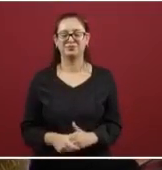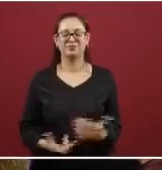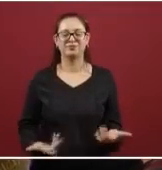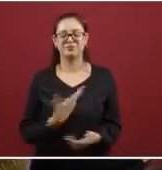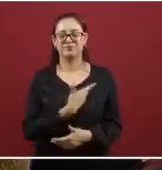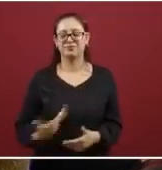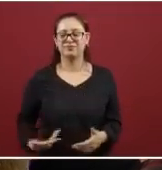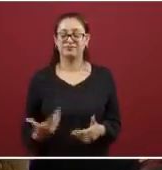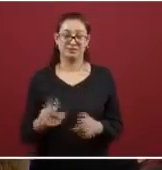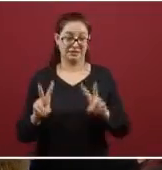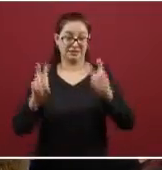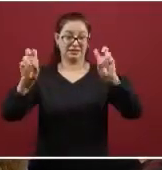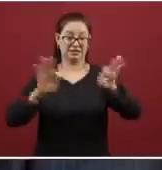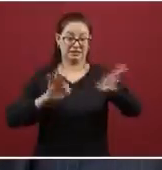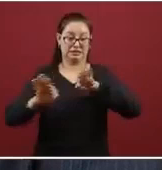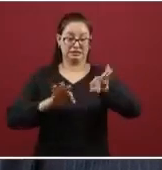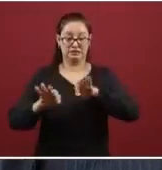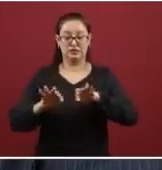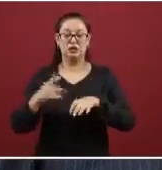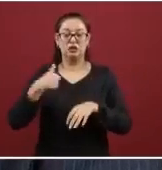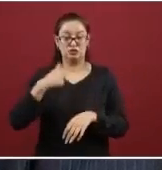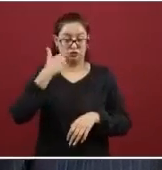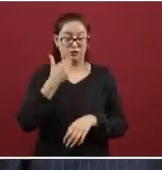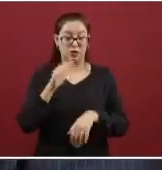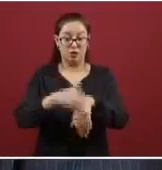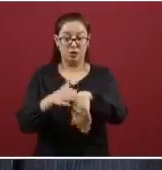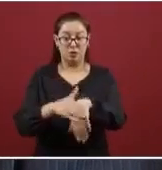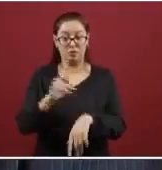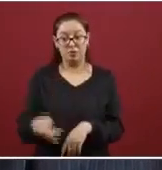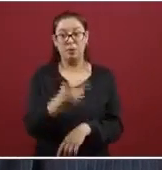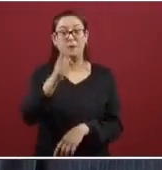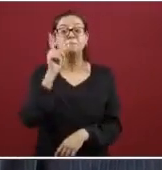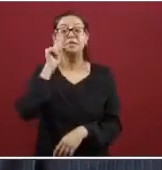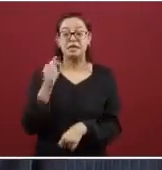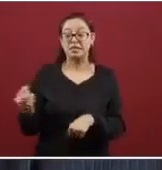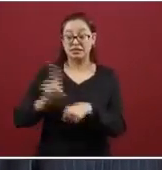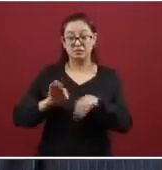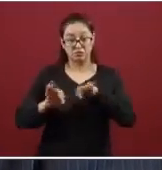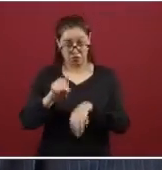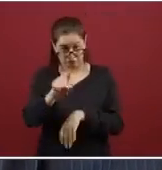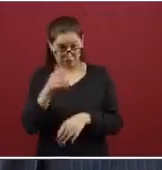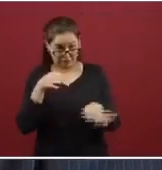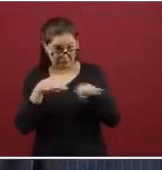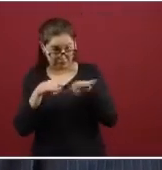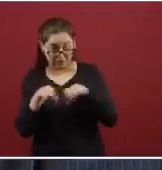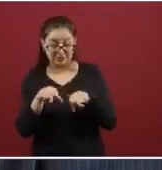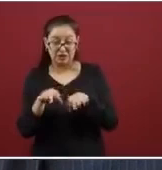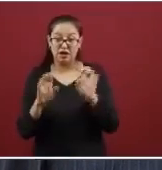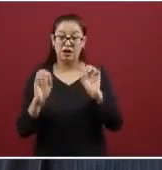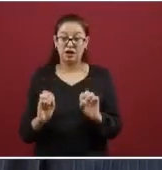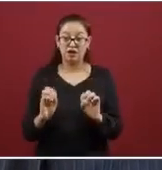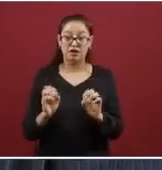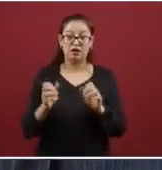tema laboral, yo quisiera preguntarle, pues mañana es Día del Trabajo, saber si usted va a trabajar y saber si va a